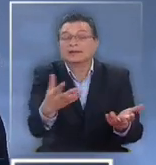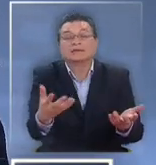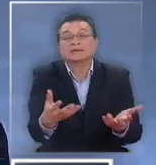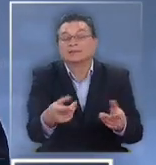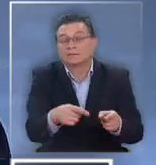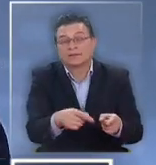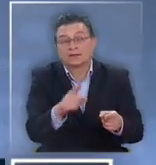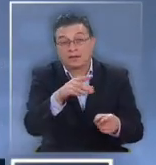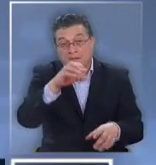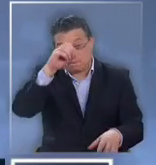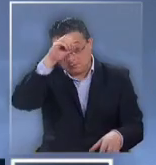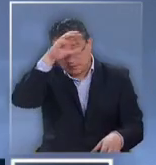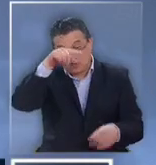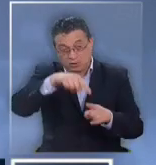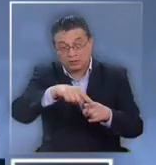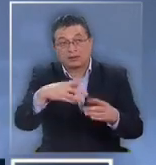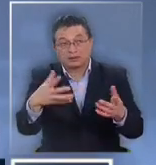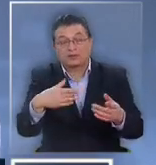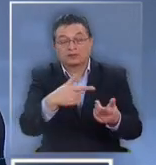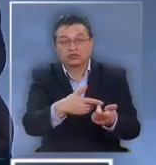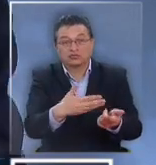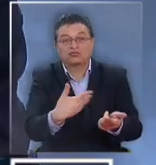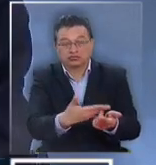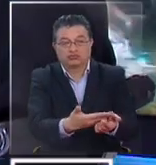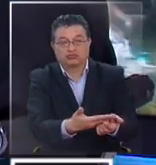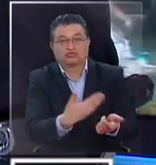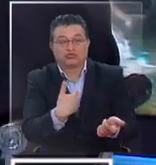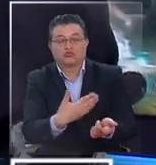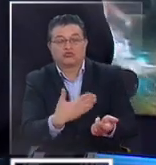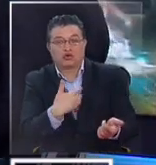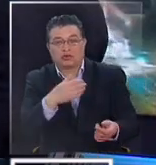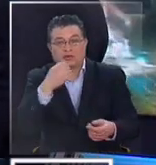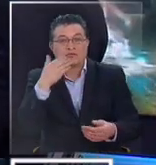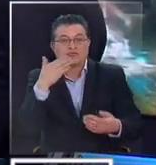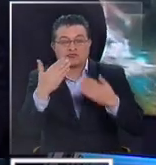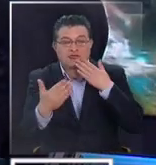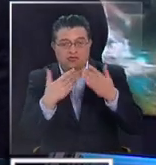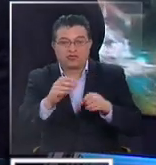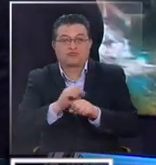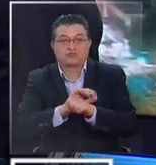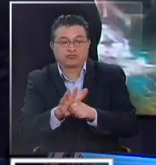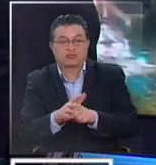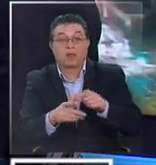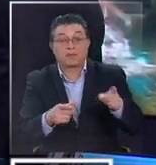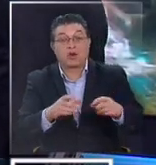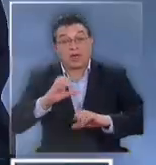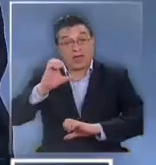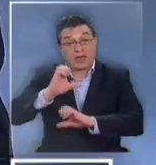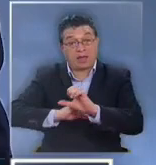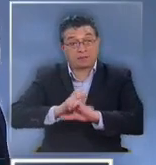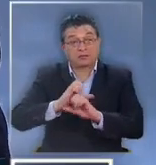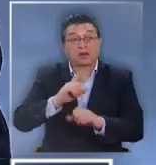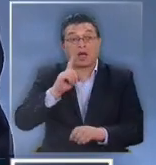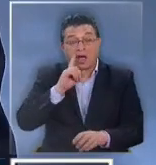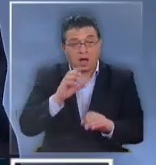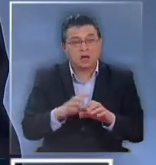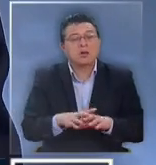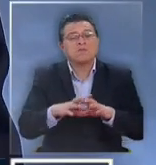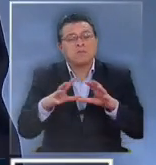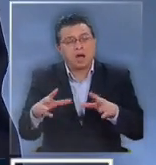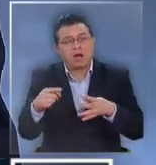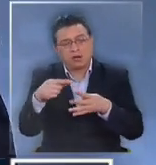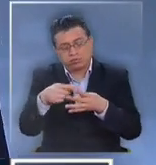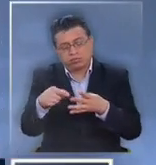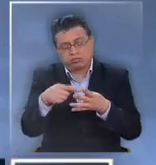los mineros iban a traer la contagia pero las empresas tienen mucho más recurso que